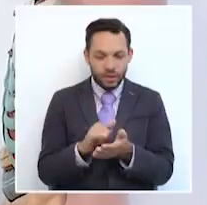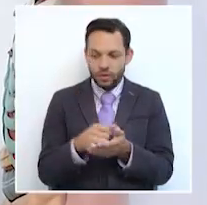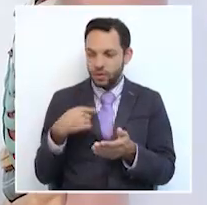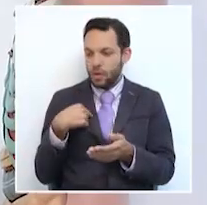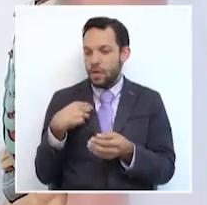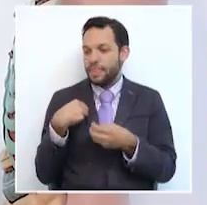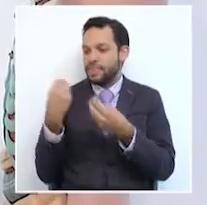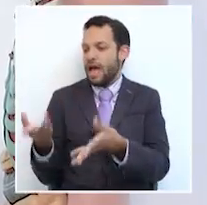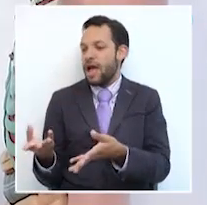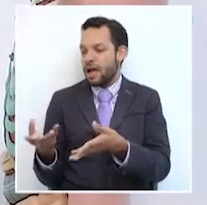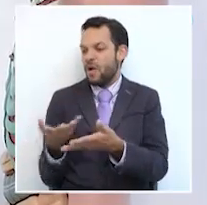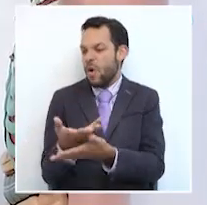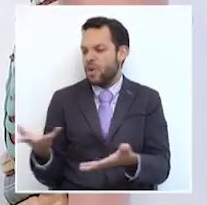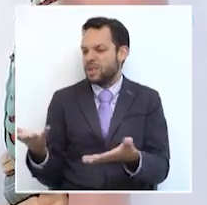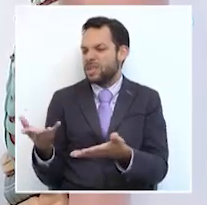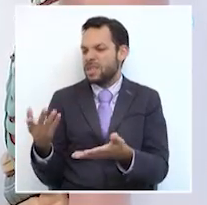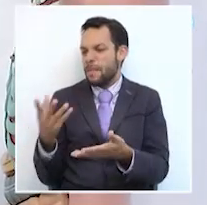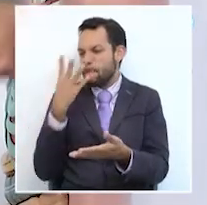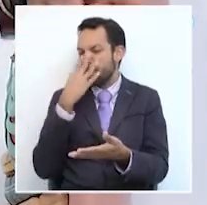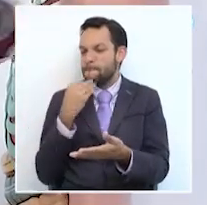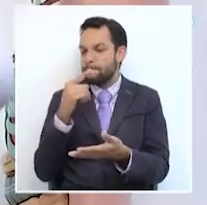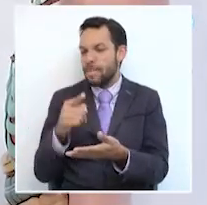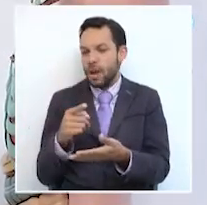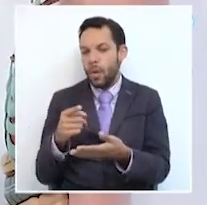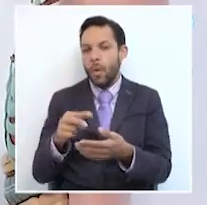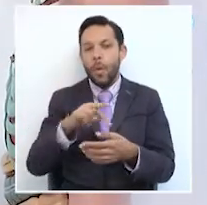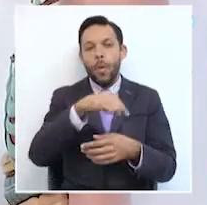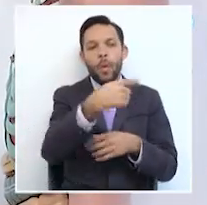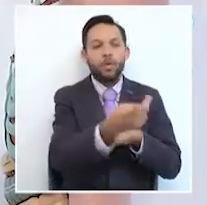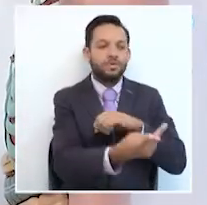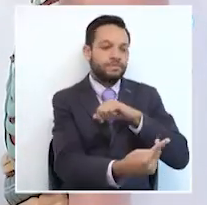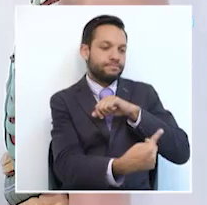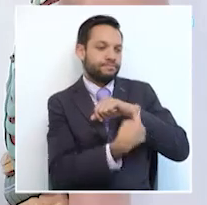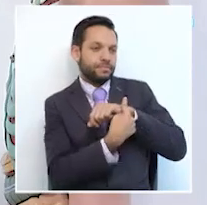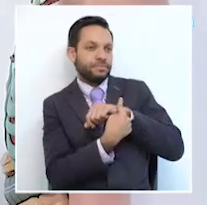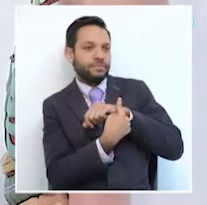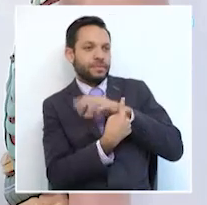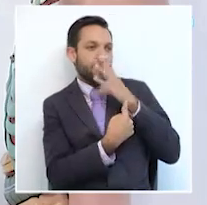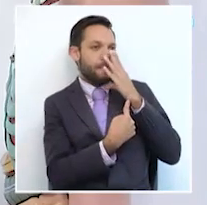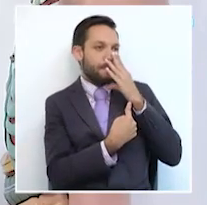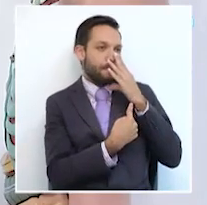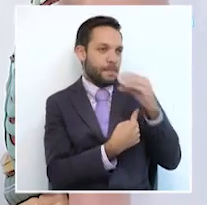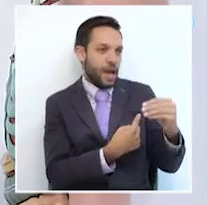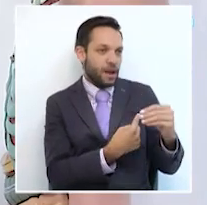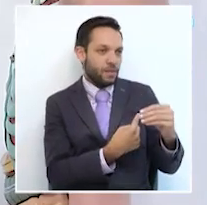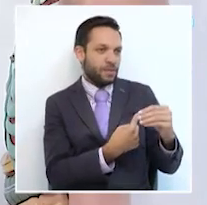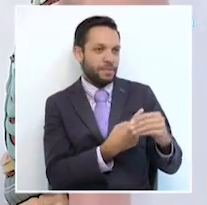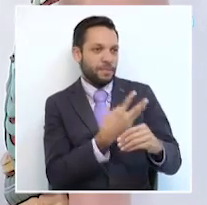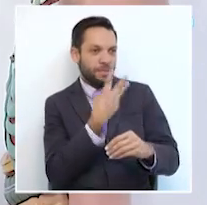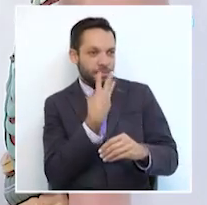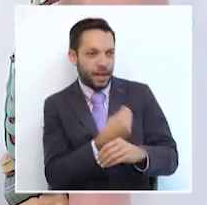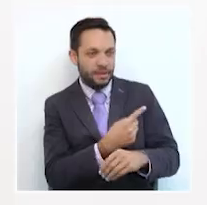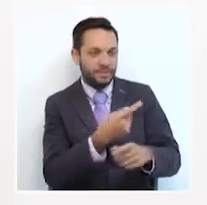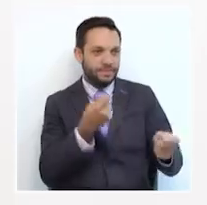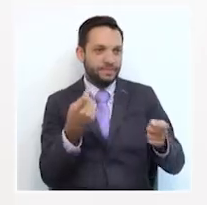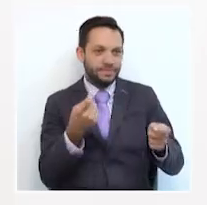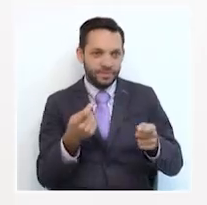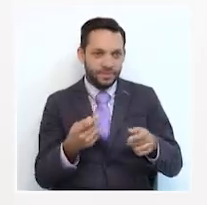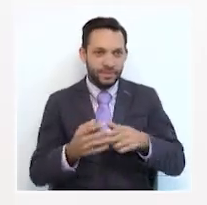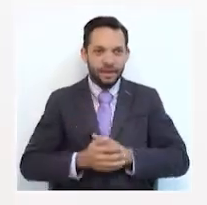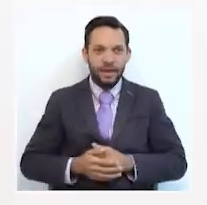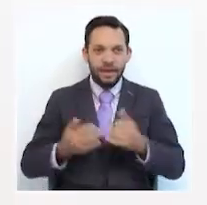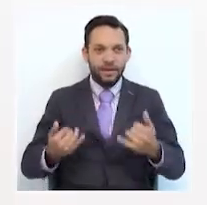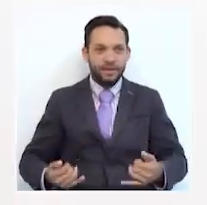se lo está haciendo usted se lo hizo a este por otro lado le se le viene y vamos a